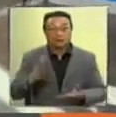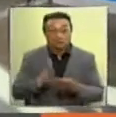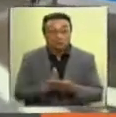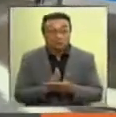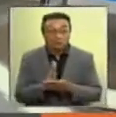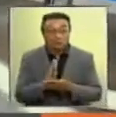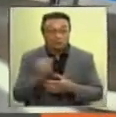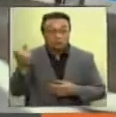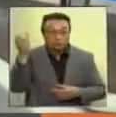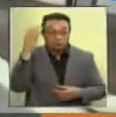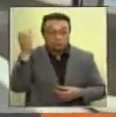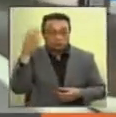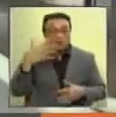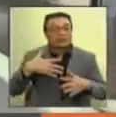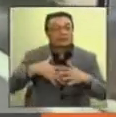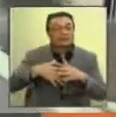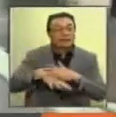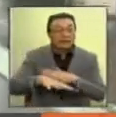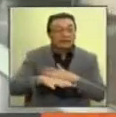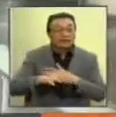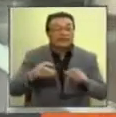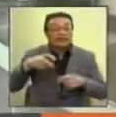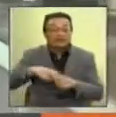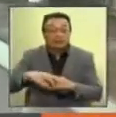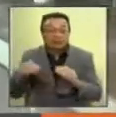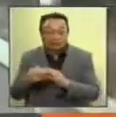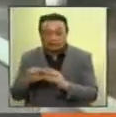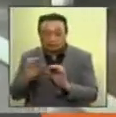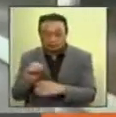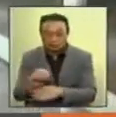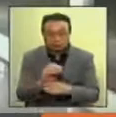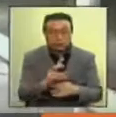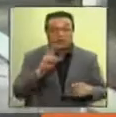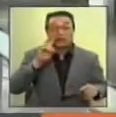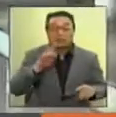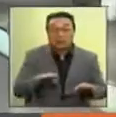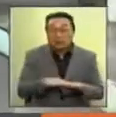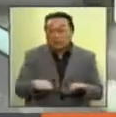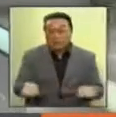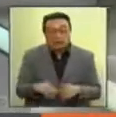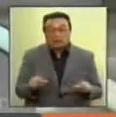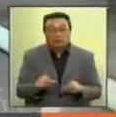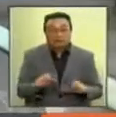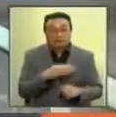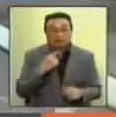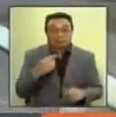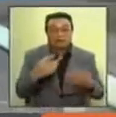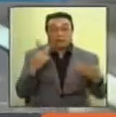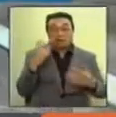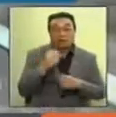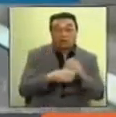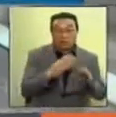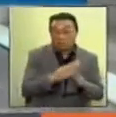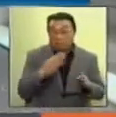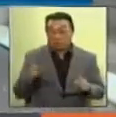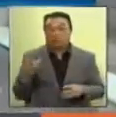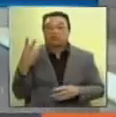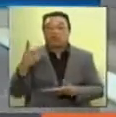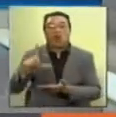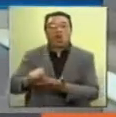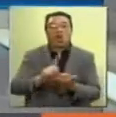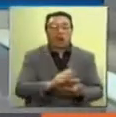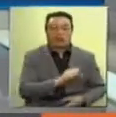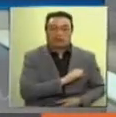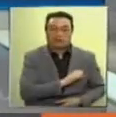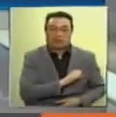Empezaron atendiendo con 15 sillas en la casa familiar sin espacio para las mesas. Casi dos décadas después tienen tres locales en